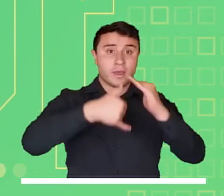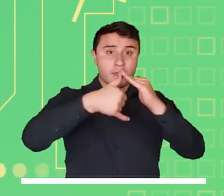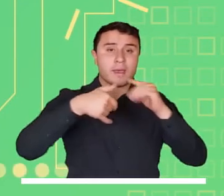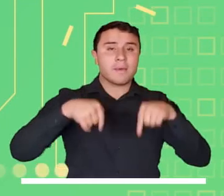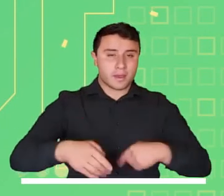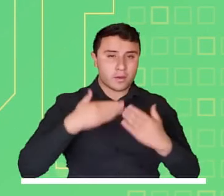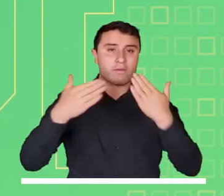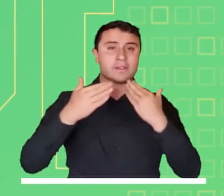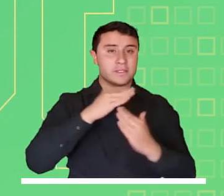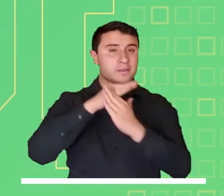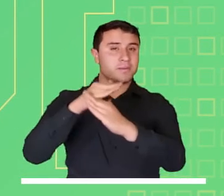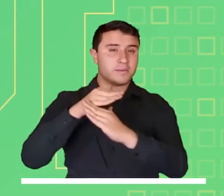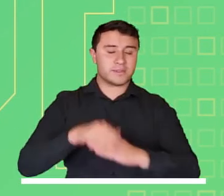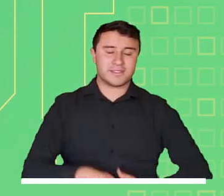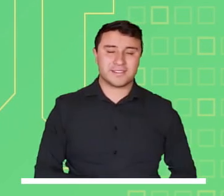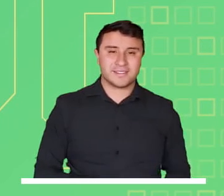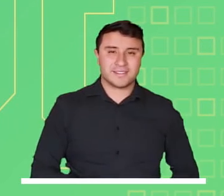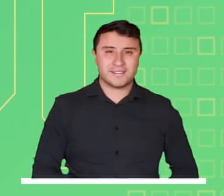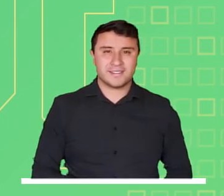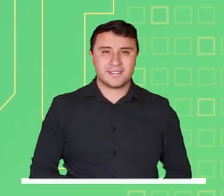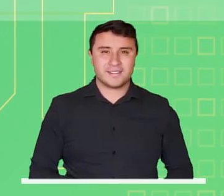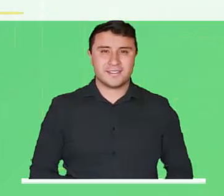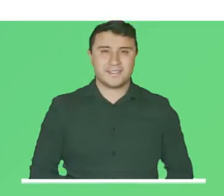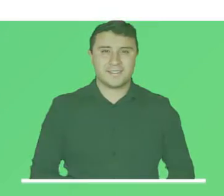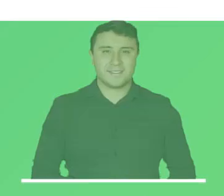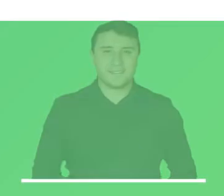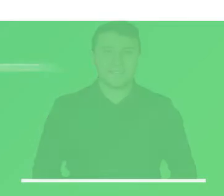Los esperamos en nuestras redes sociales.